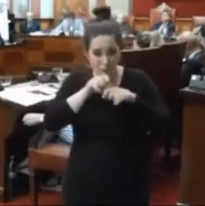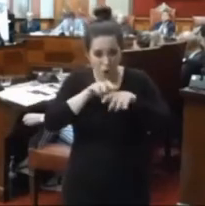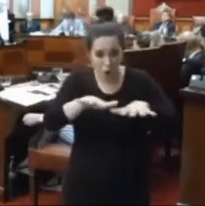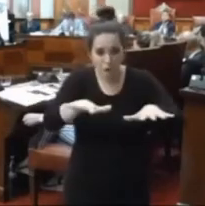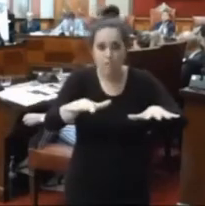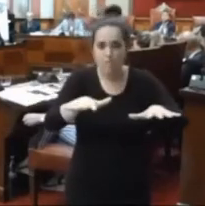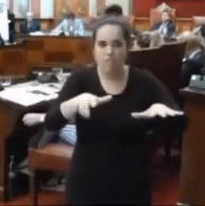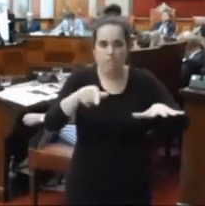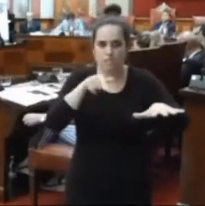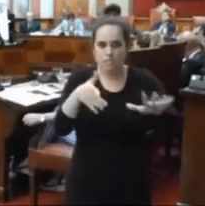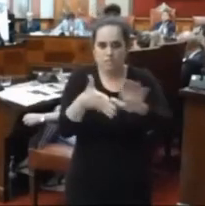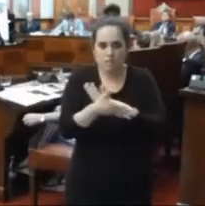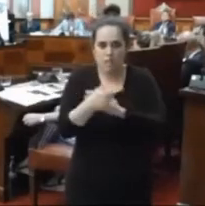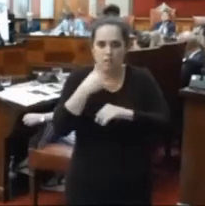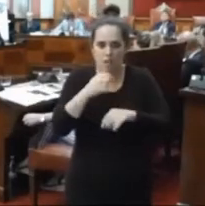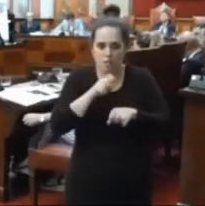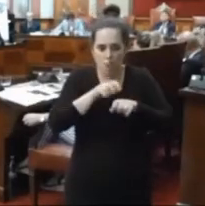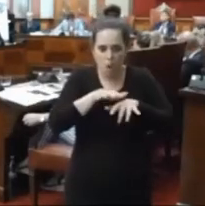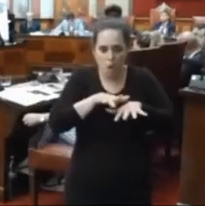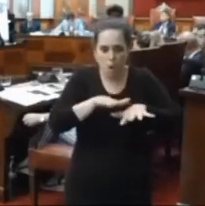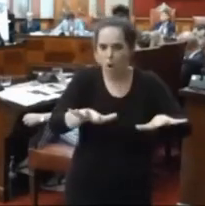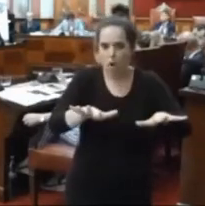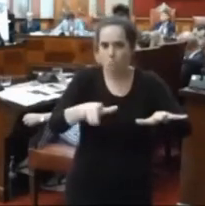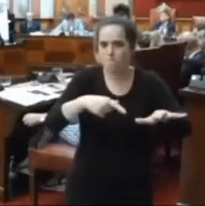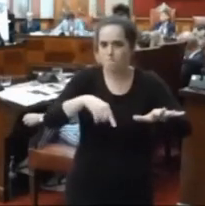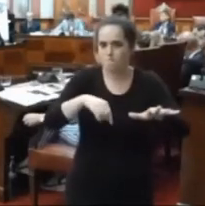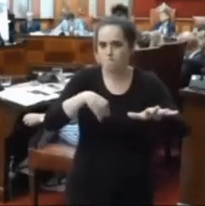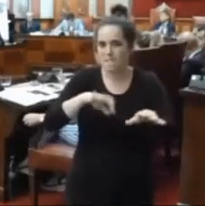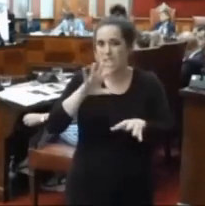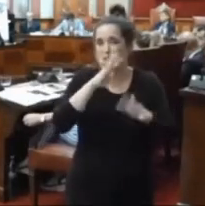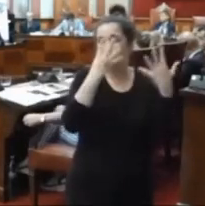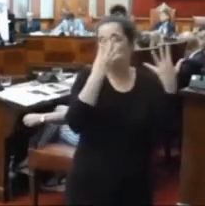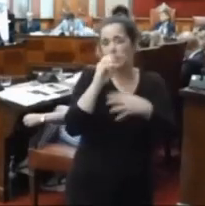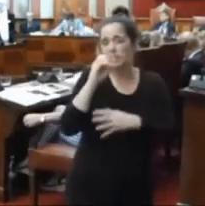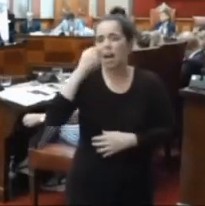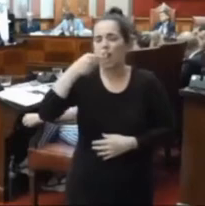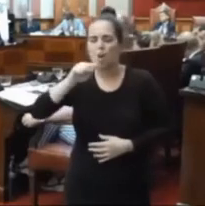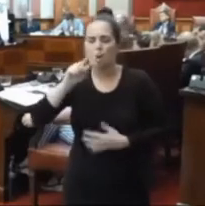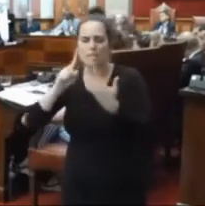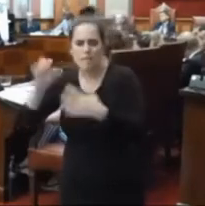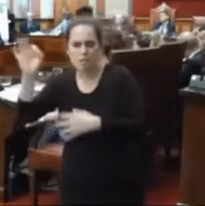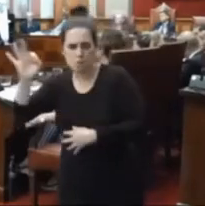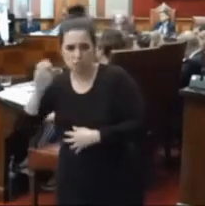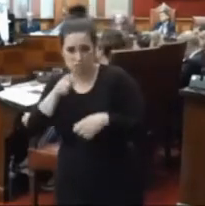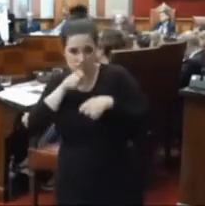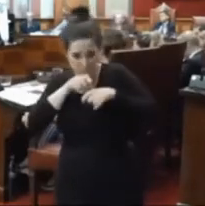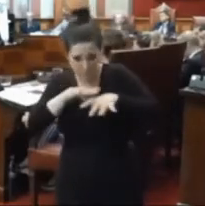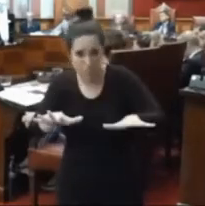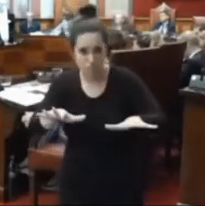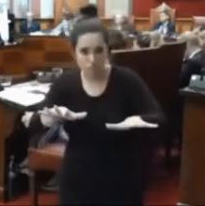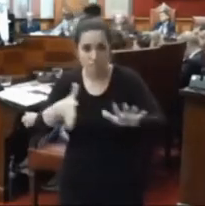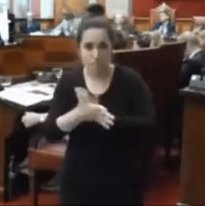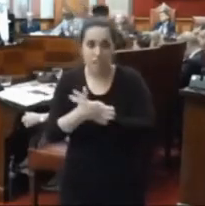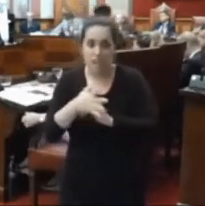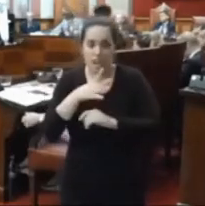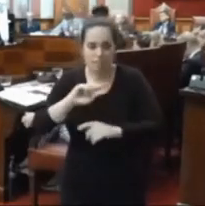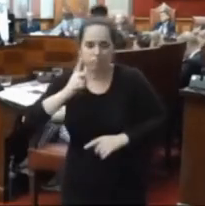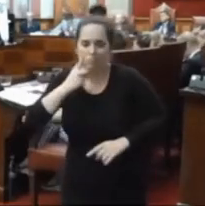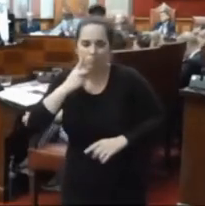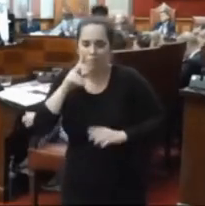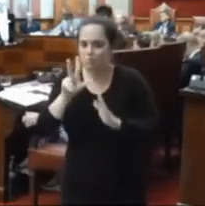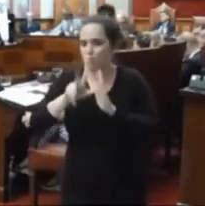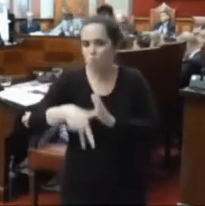sexual casi en la totalidad de los casos, el 90,6%, preocupando sobre todo su detección tardía. En